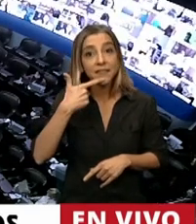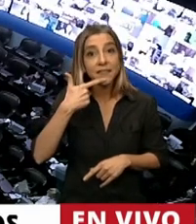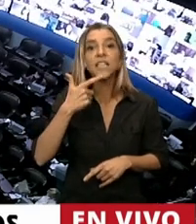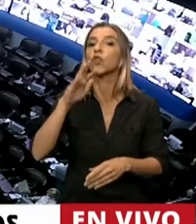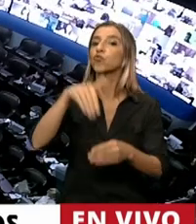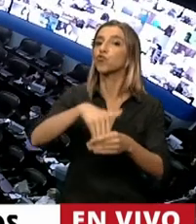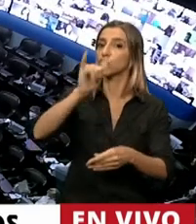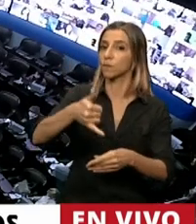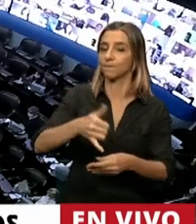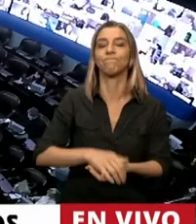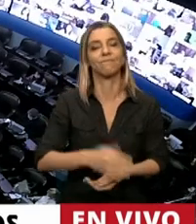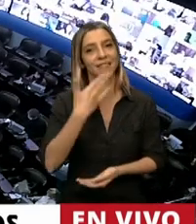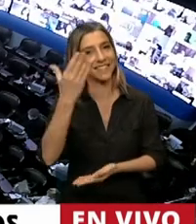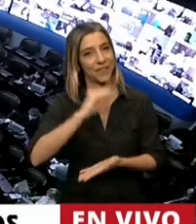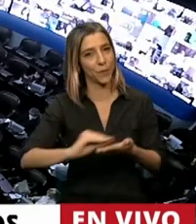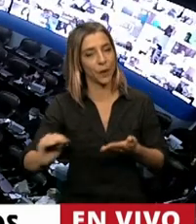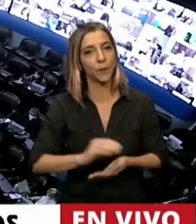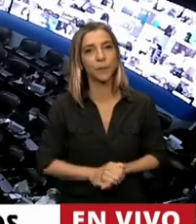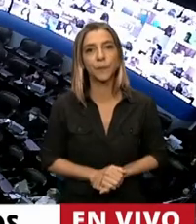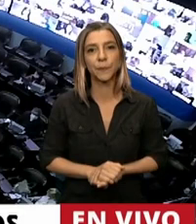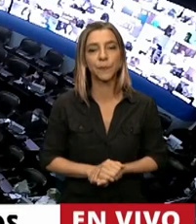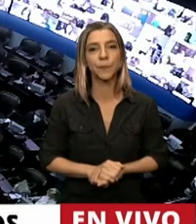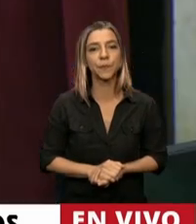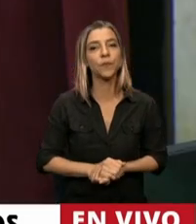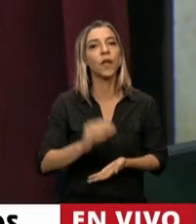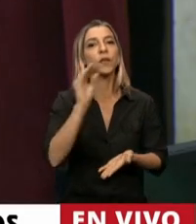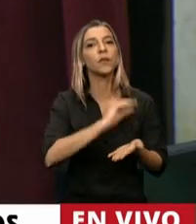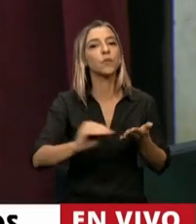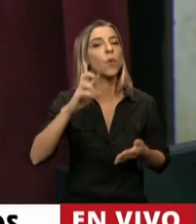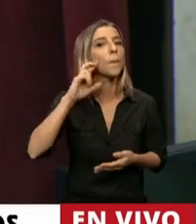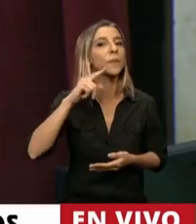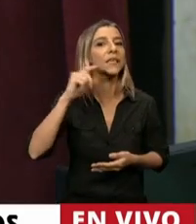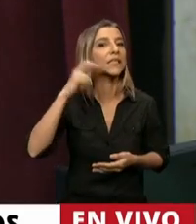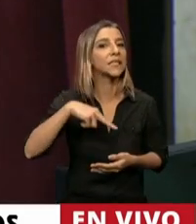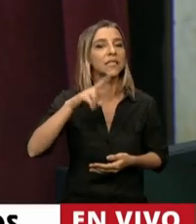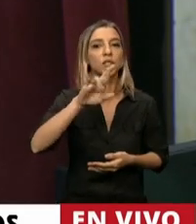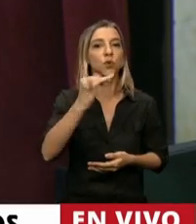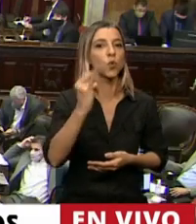Afirmativo, presidente. Gracias, diputada Reyes. Diputado Pitín Ruiz Aragón.